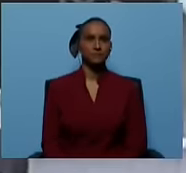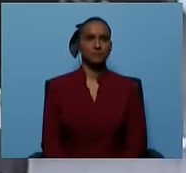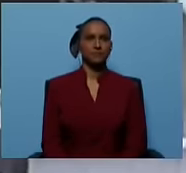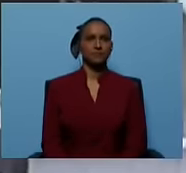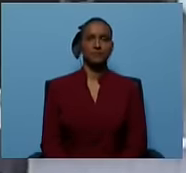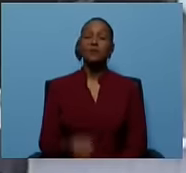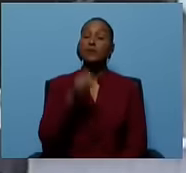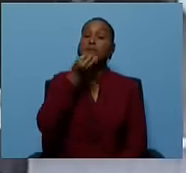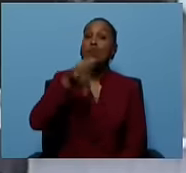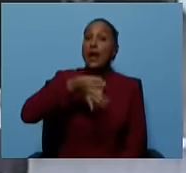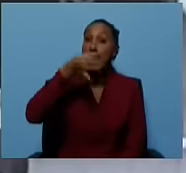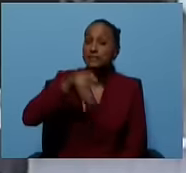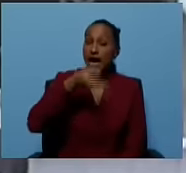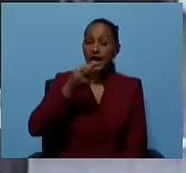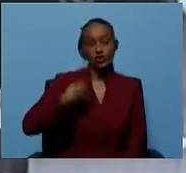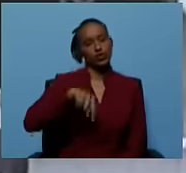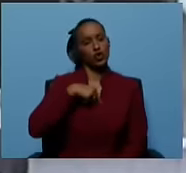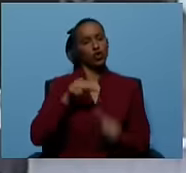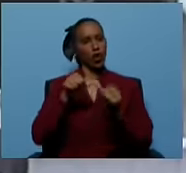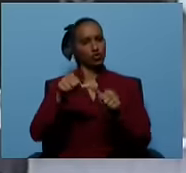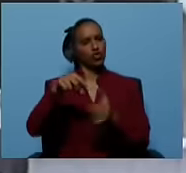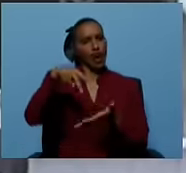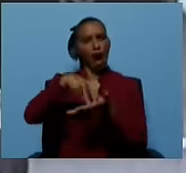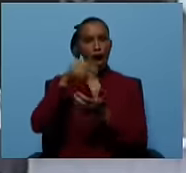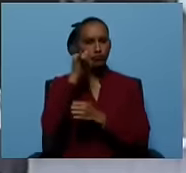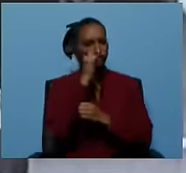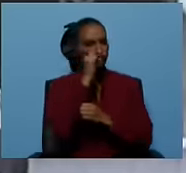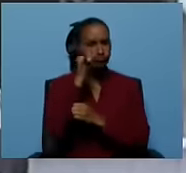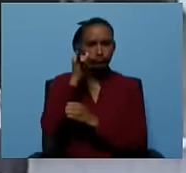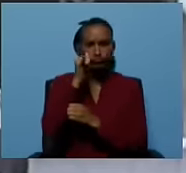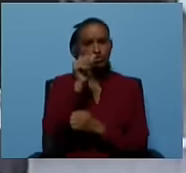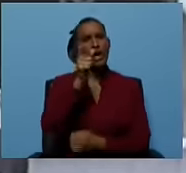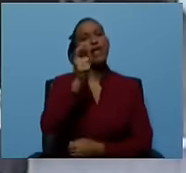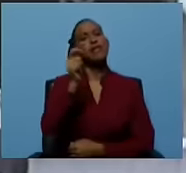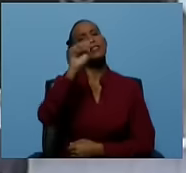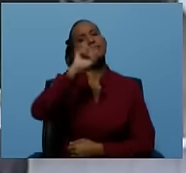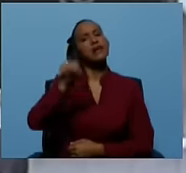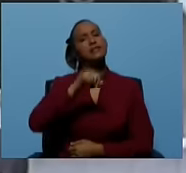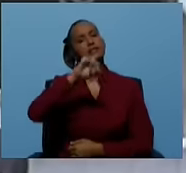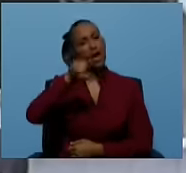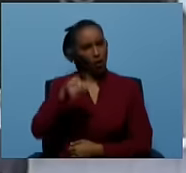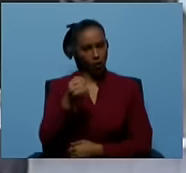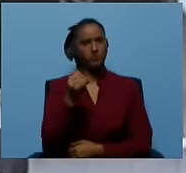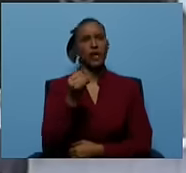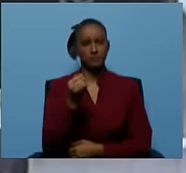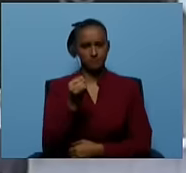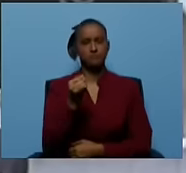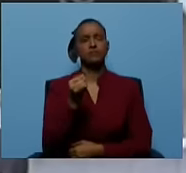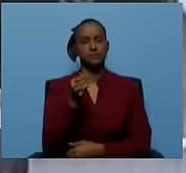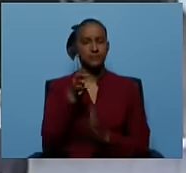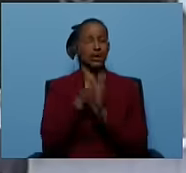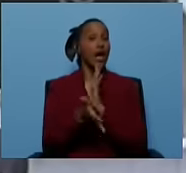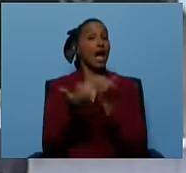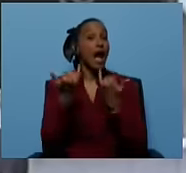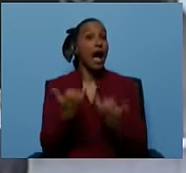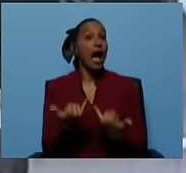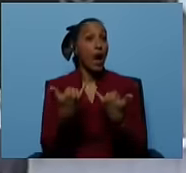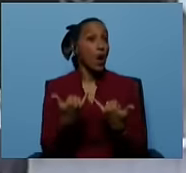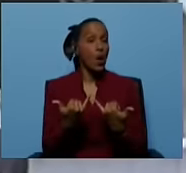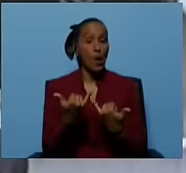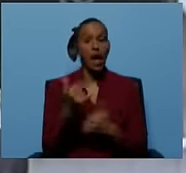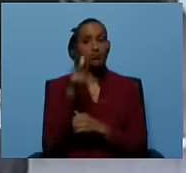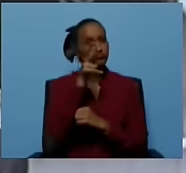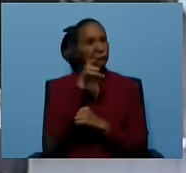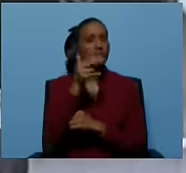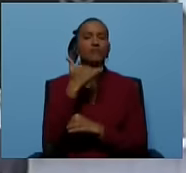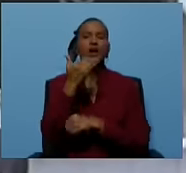Marilyn, buenas tardes. Nosotros continuamos en esta cobertura desde la sede del Tribunal Supremo de Justicia. En este momento estamos ya a